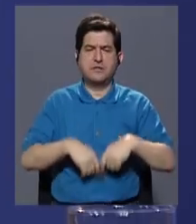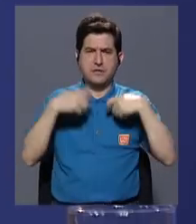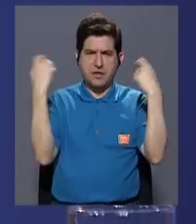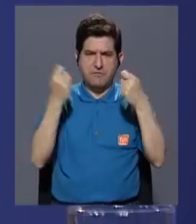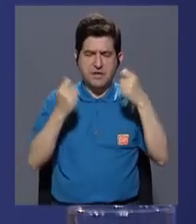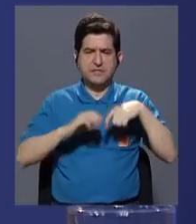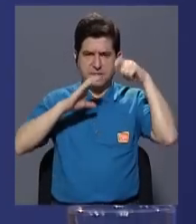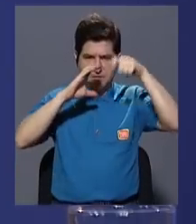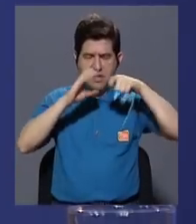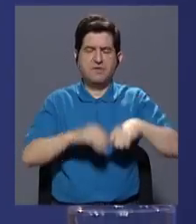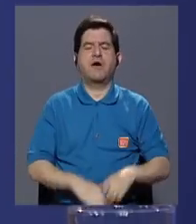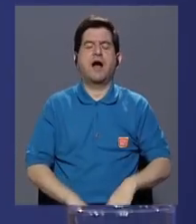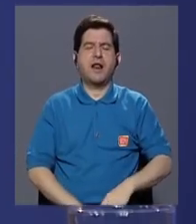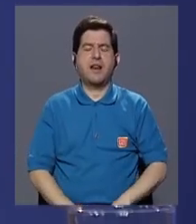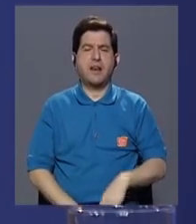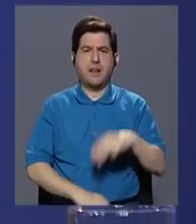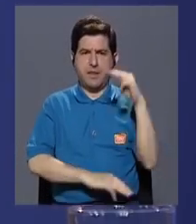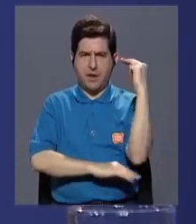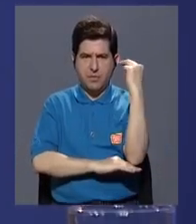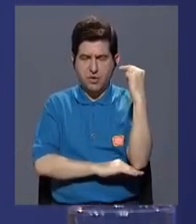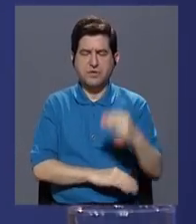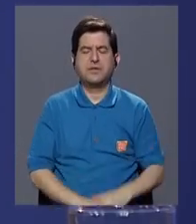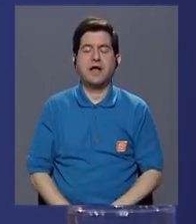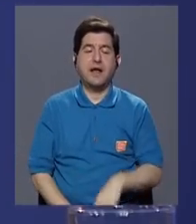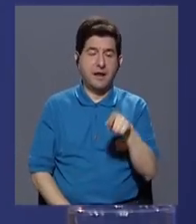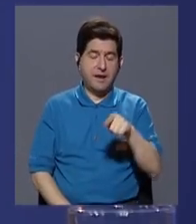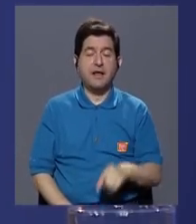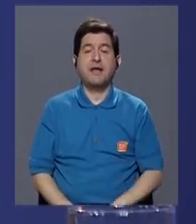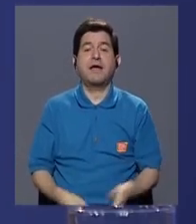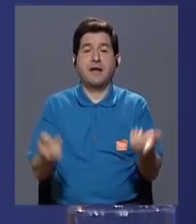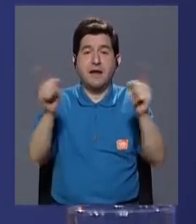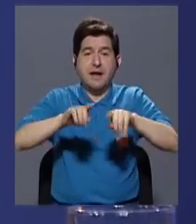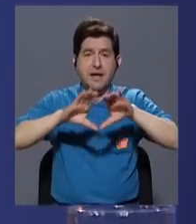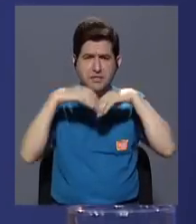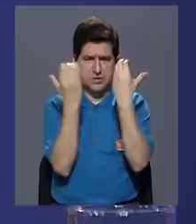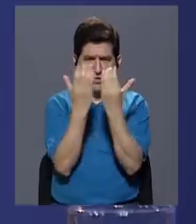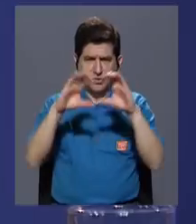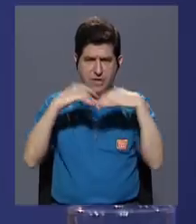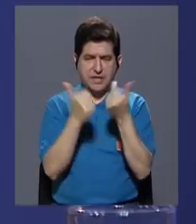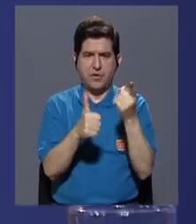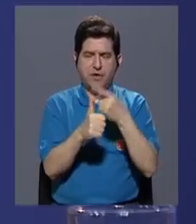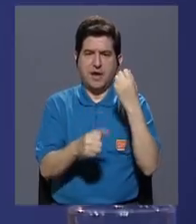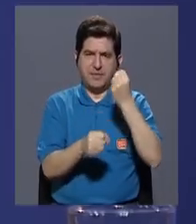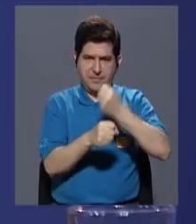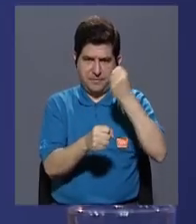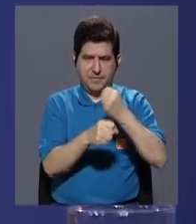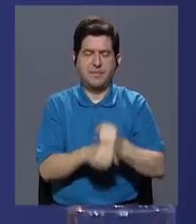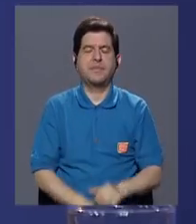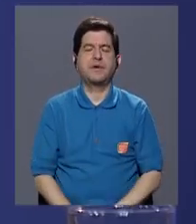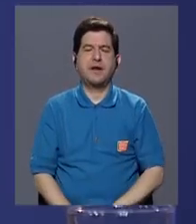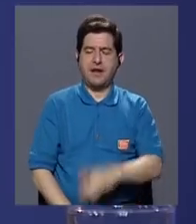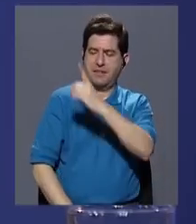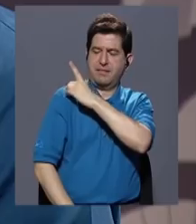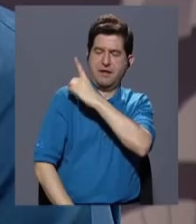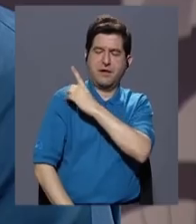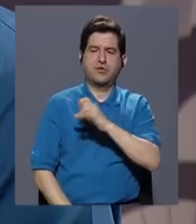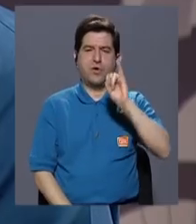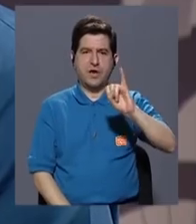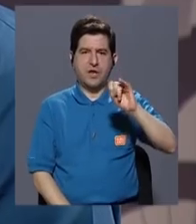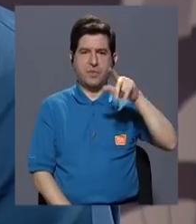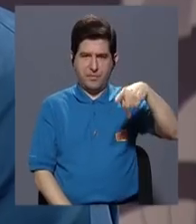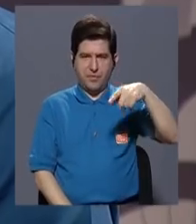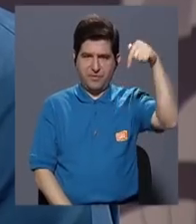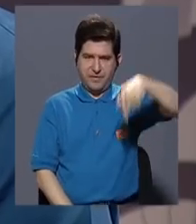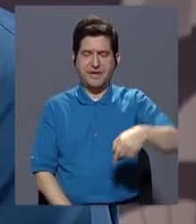premio en el festival de cine de montreal a la mejor película en su categoría de ópera prima tenemos con nosotros al director iván por